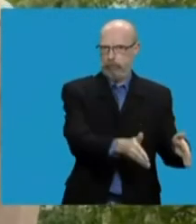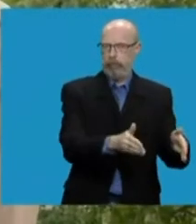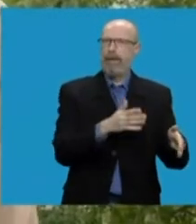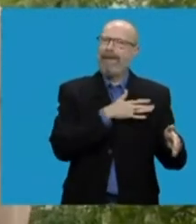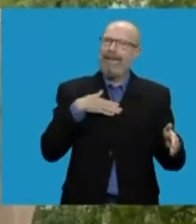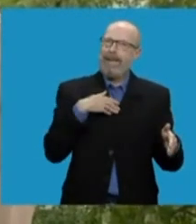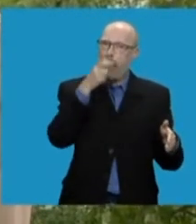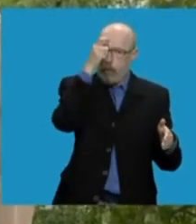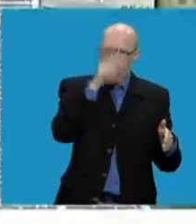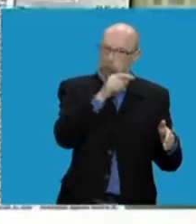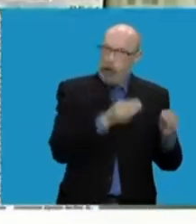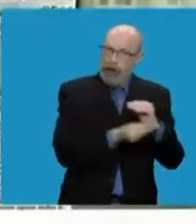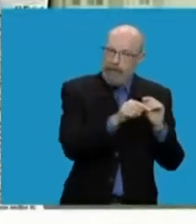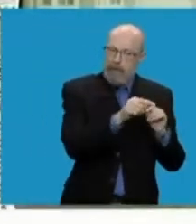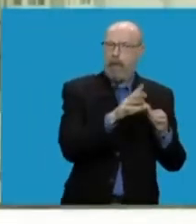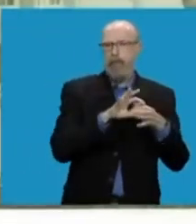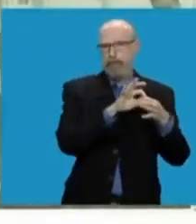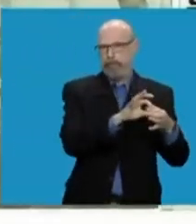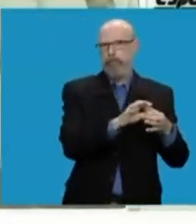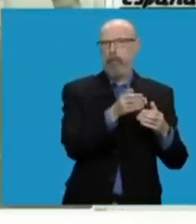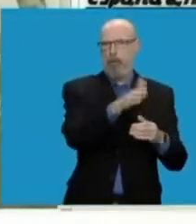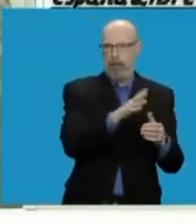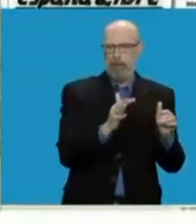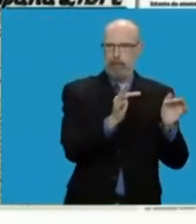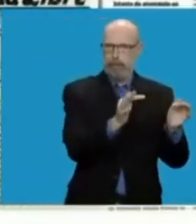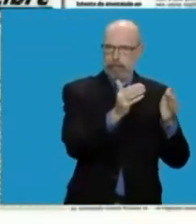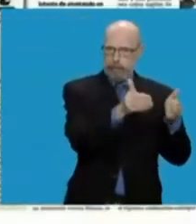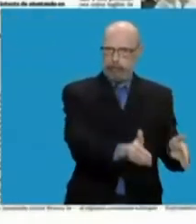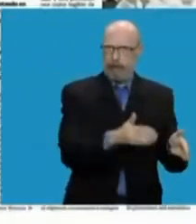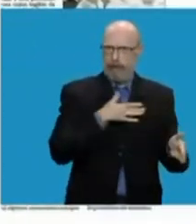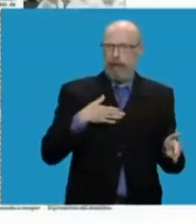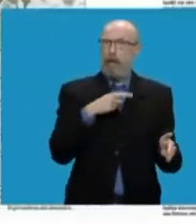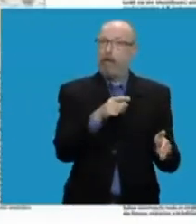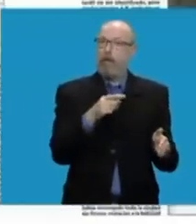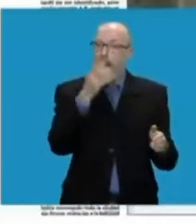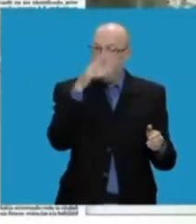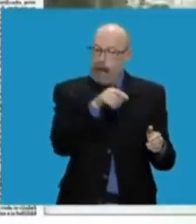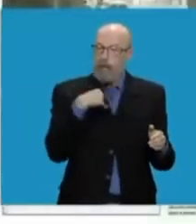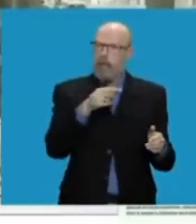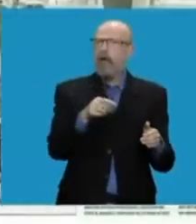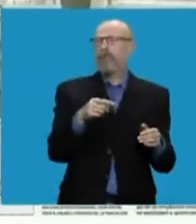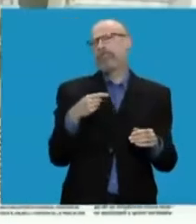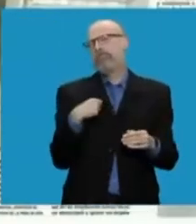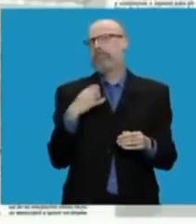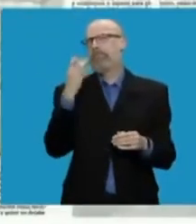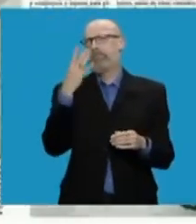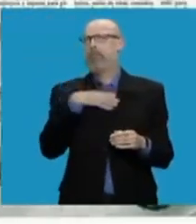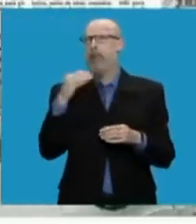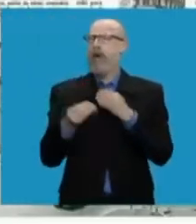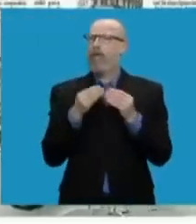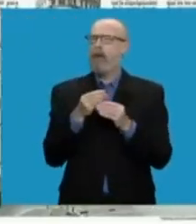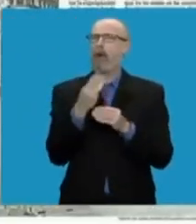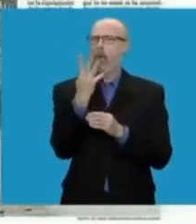al pueblo donde había nacido. Entonces a partir de ahí surgió la idea de hacer una especie de cuatro